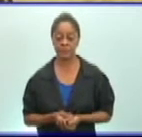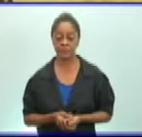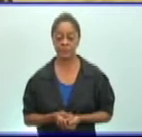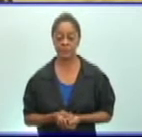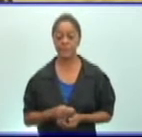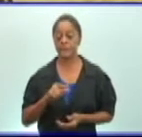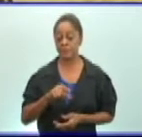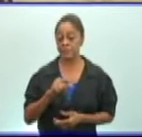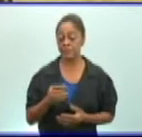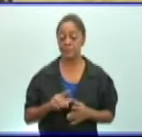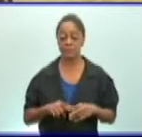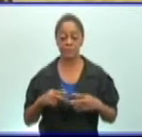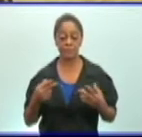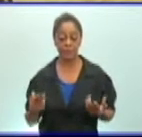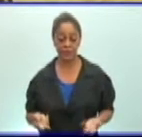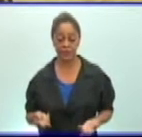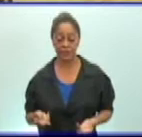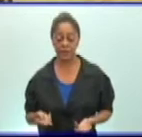precisamente para